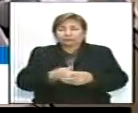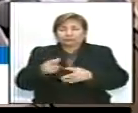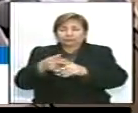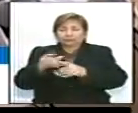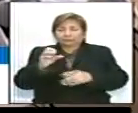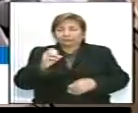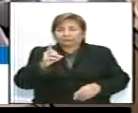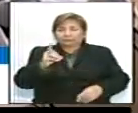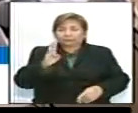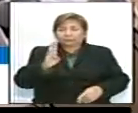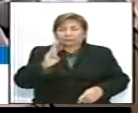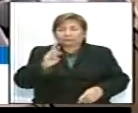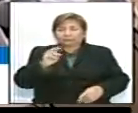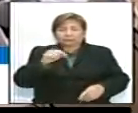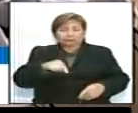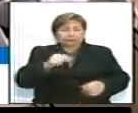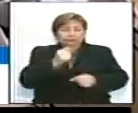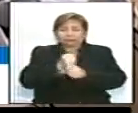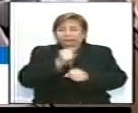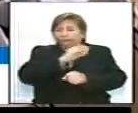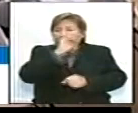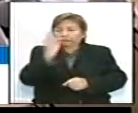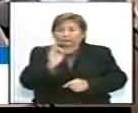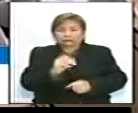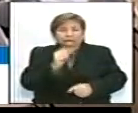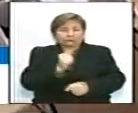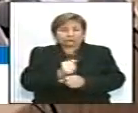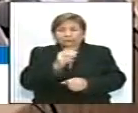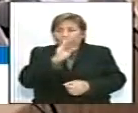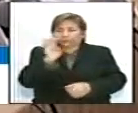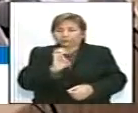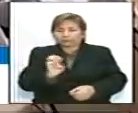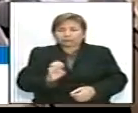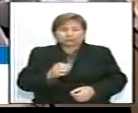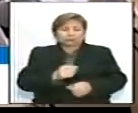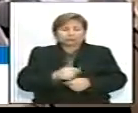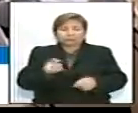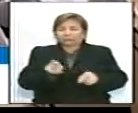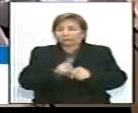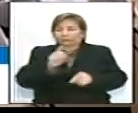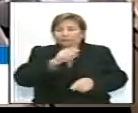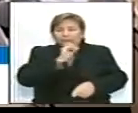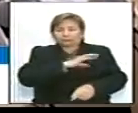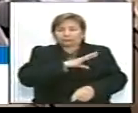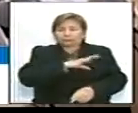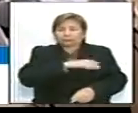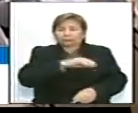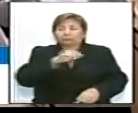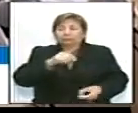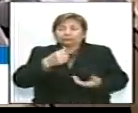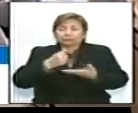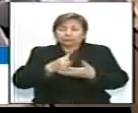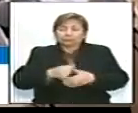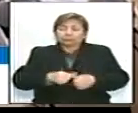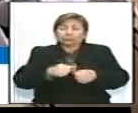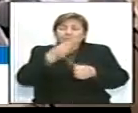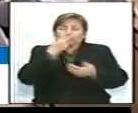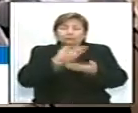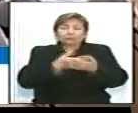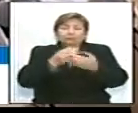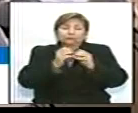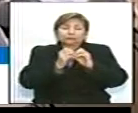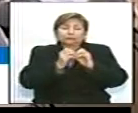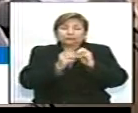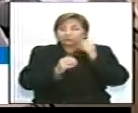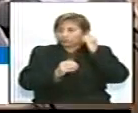Odres nunca más trabajará con estos países. Nunca más en Ecuador, nunca más en Colombia, nunca más en Chile. Pero acá estamos viendo cómo reparamos las